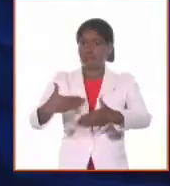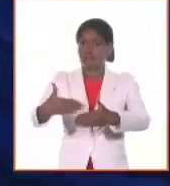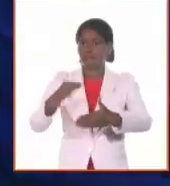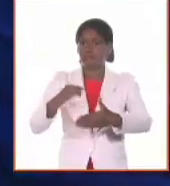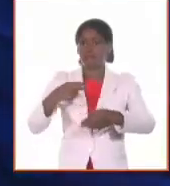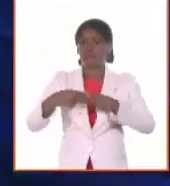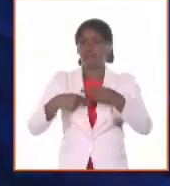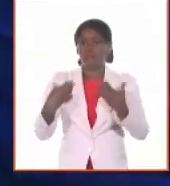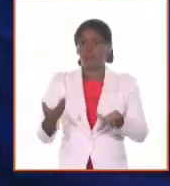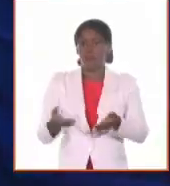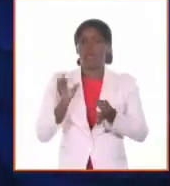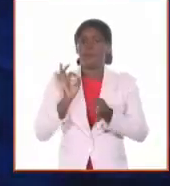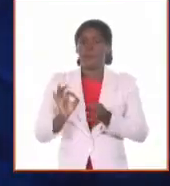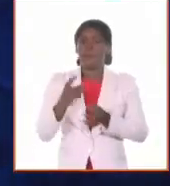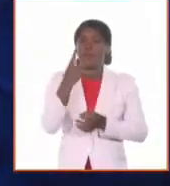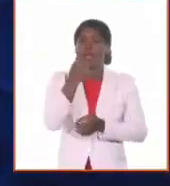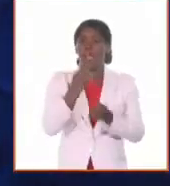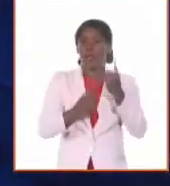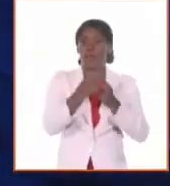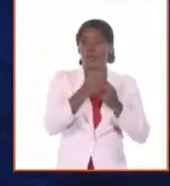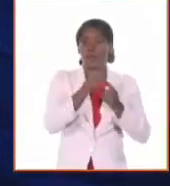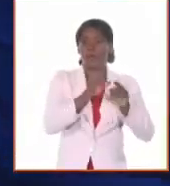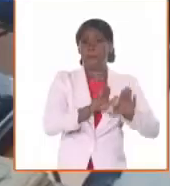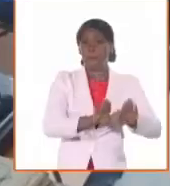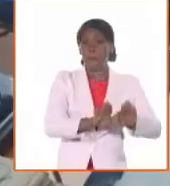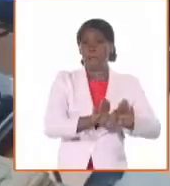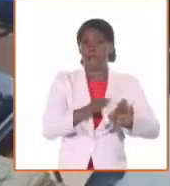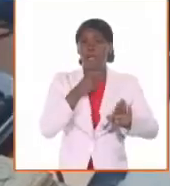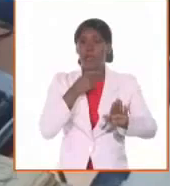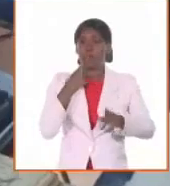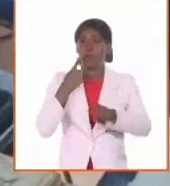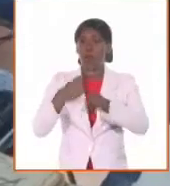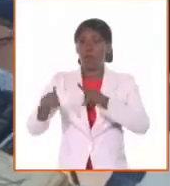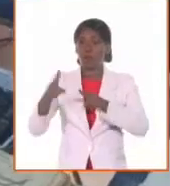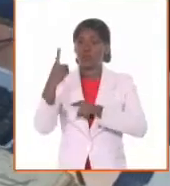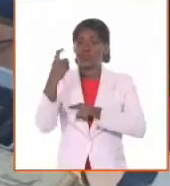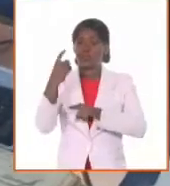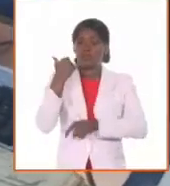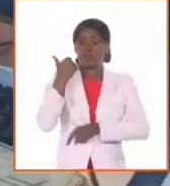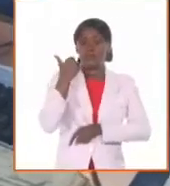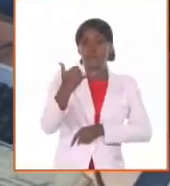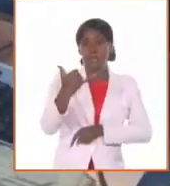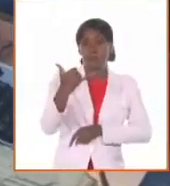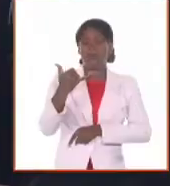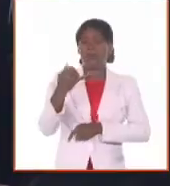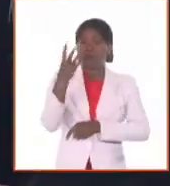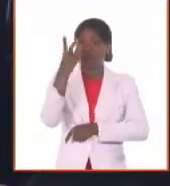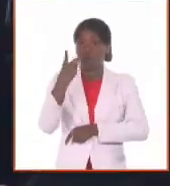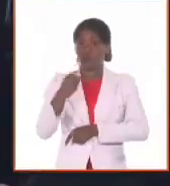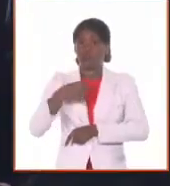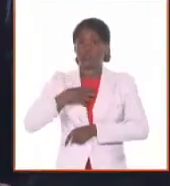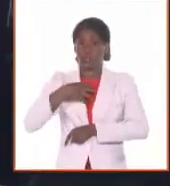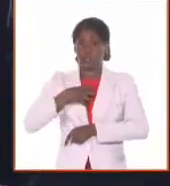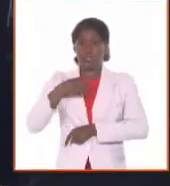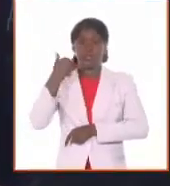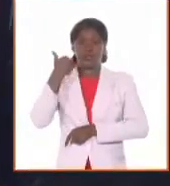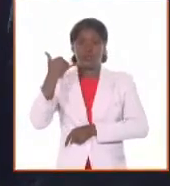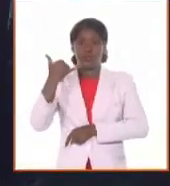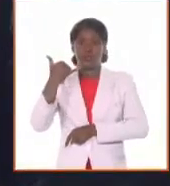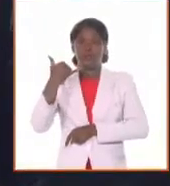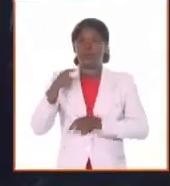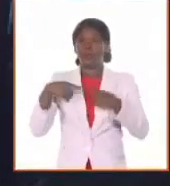lista de espera en caso de fallos tramitados por los teléfonos 2132 13 81 y 21 32